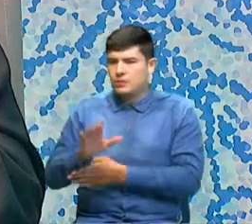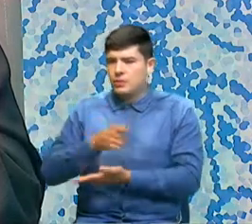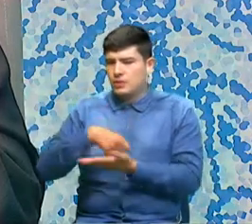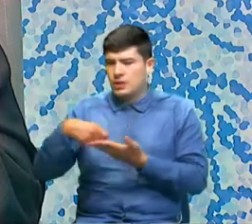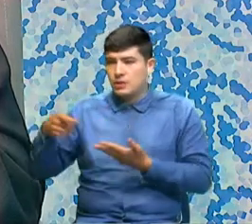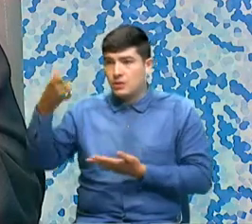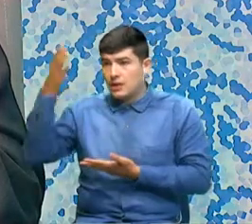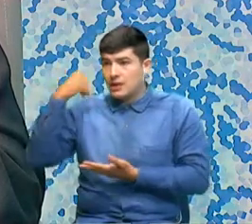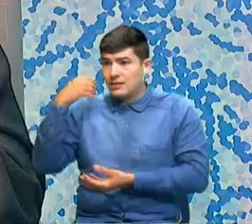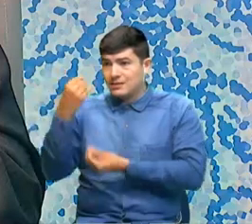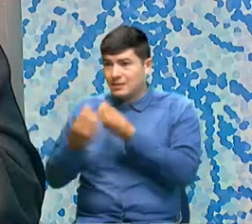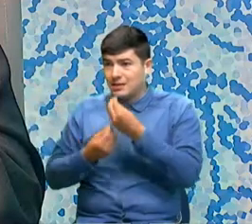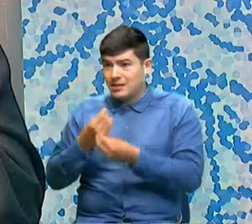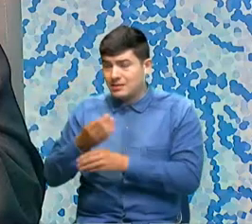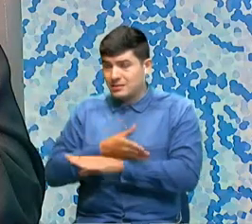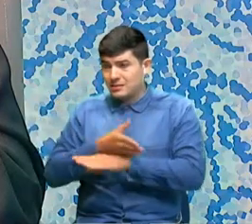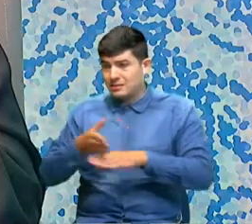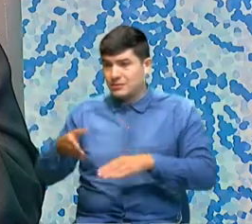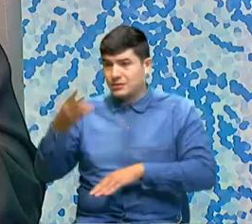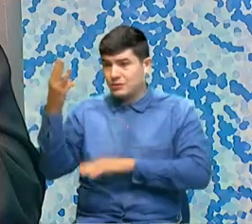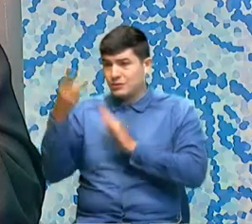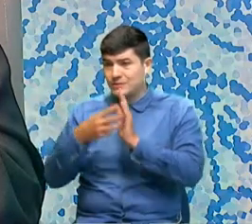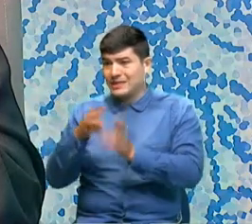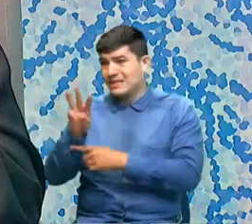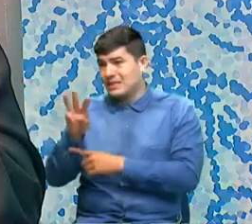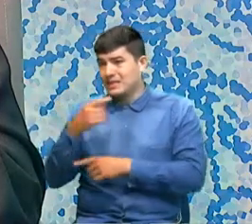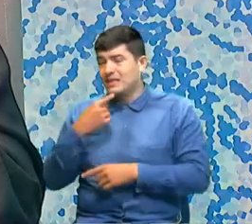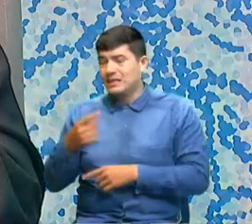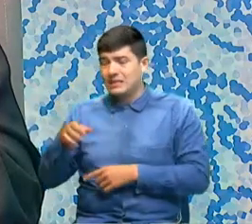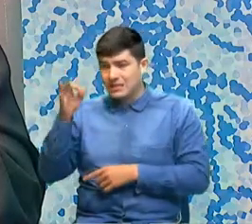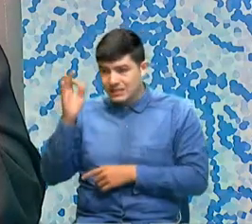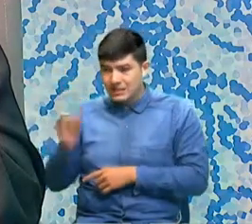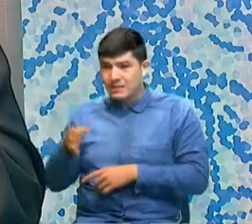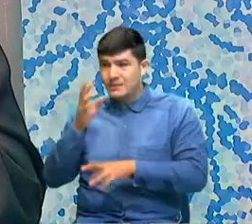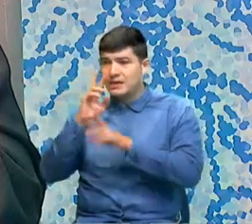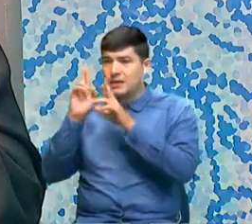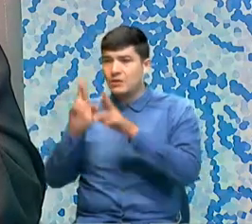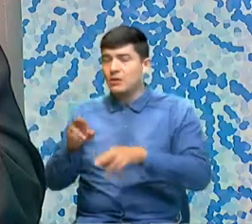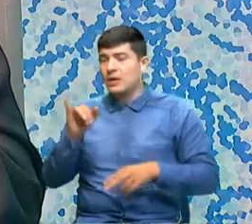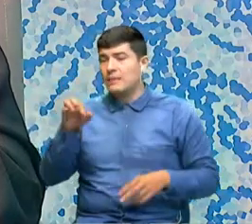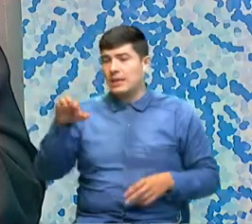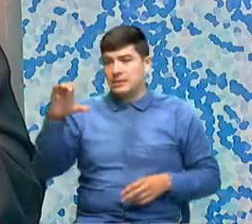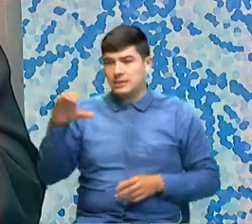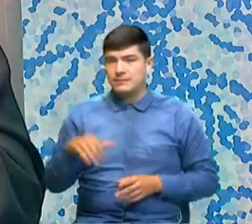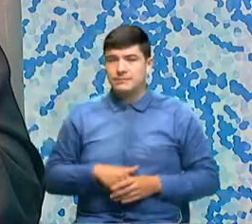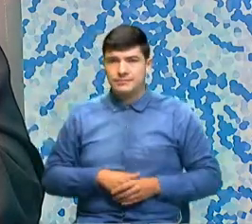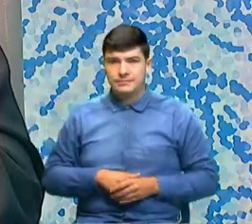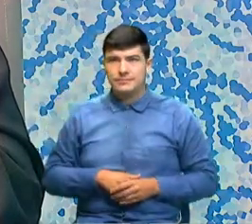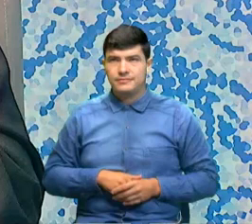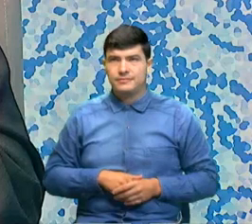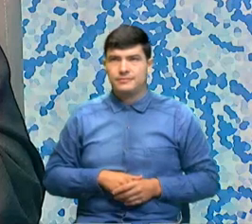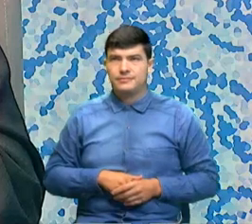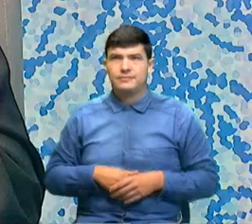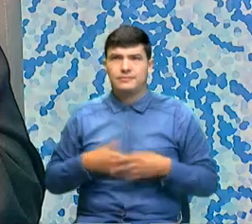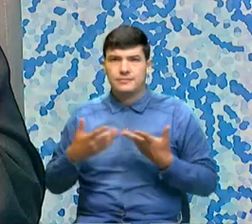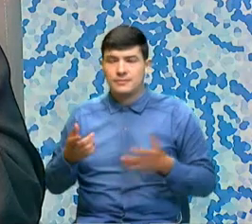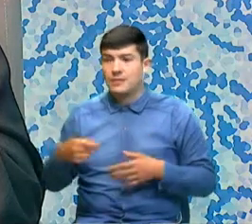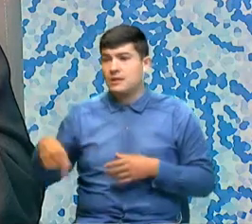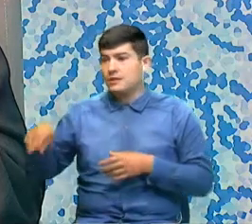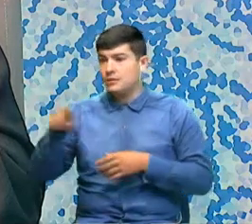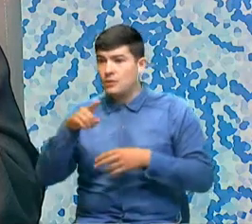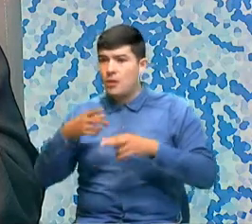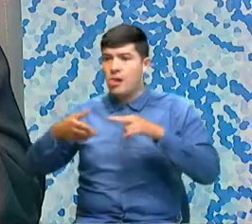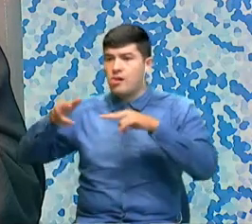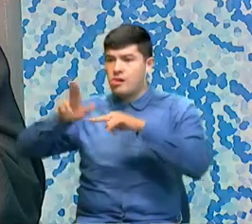se hicieron después del 2003, se tendrá siempre en cuenta el IPC. Uh-huh. Entonces, los incrementos